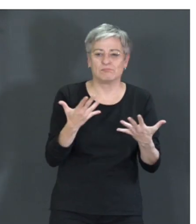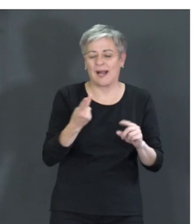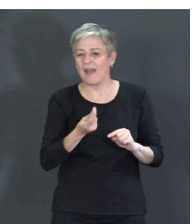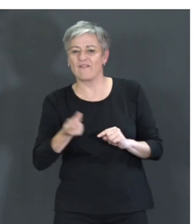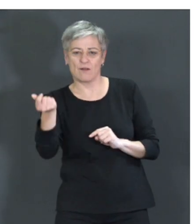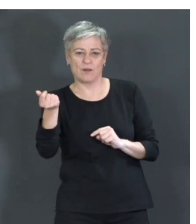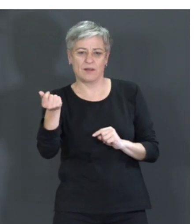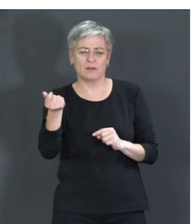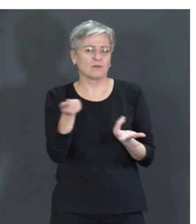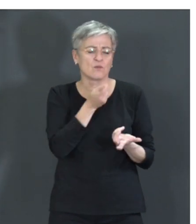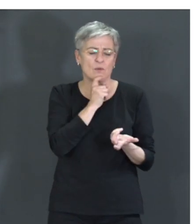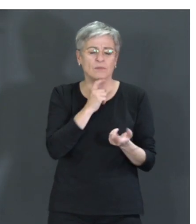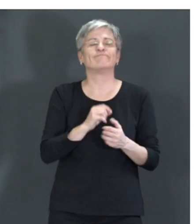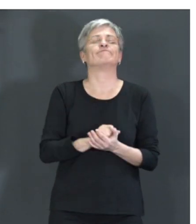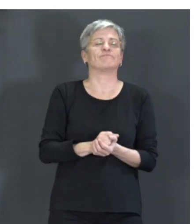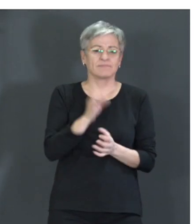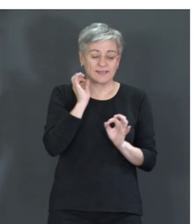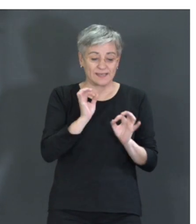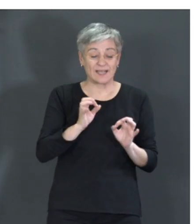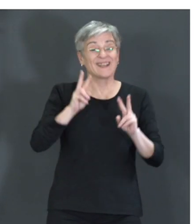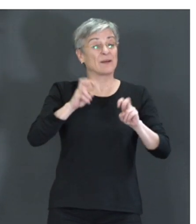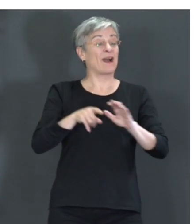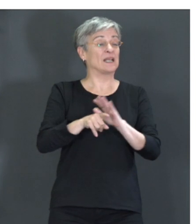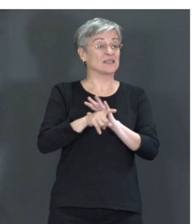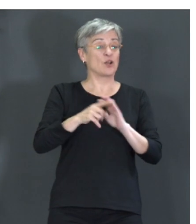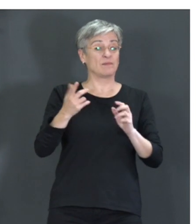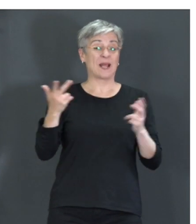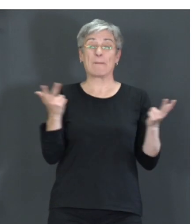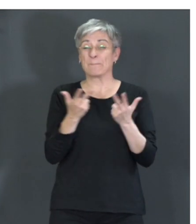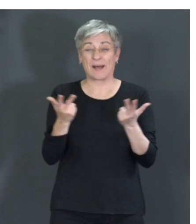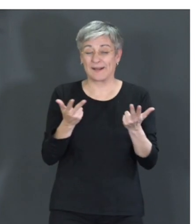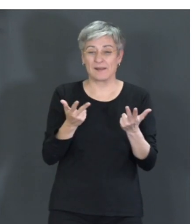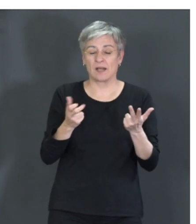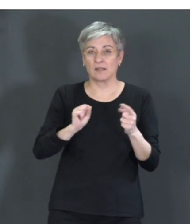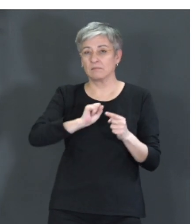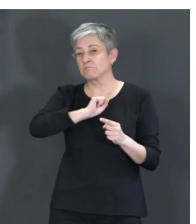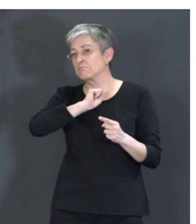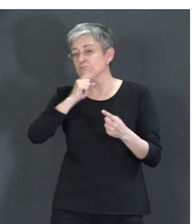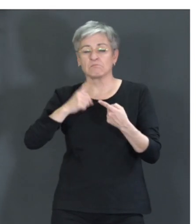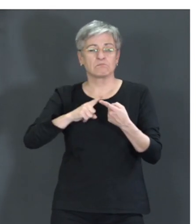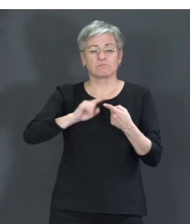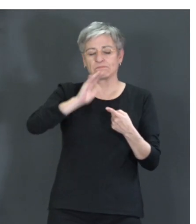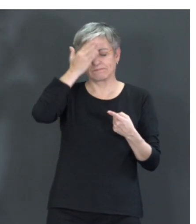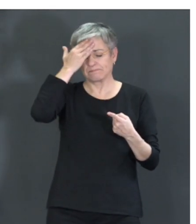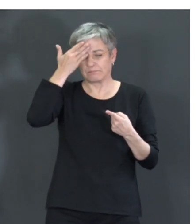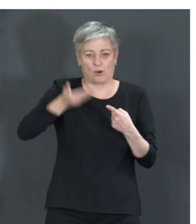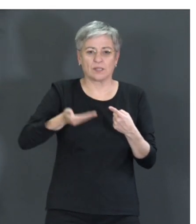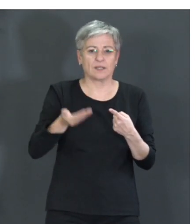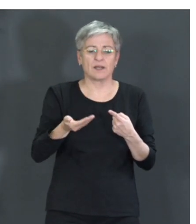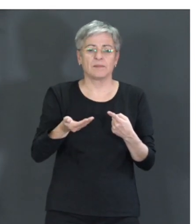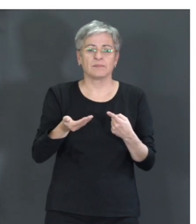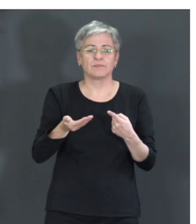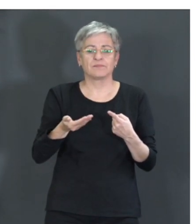Sí. Mira, toda la gestión de emergencias, uno de los aspectos más importantes es